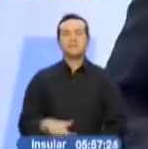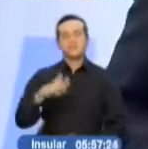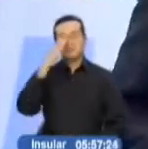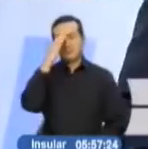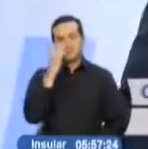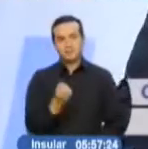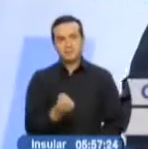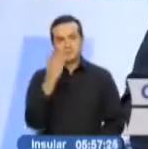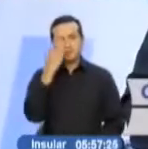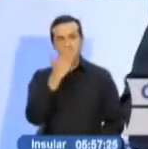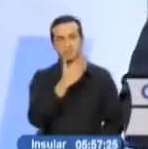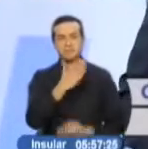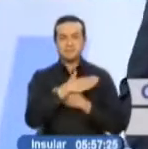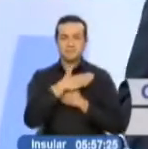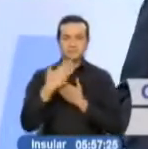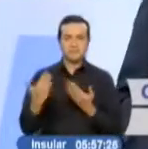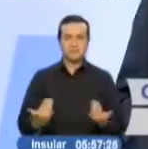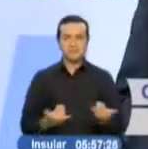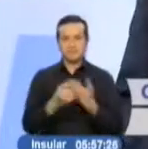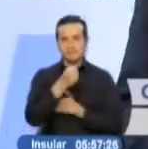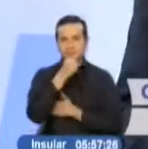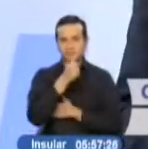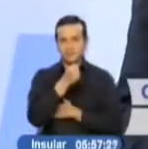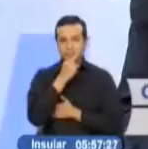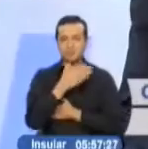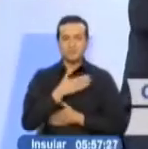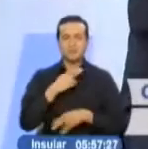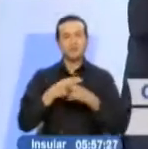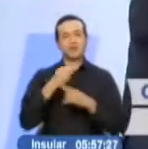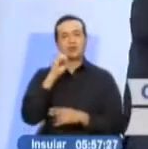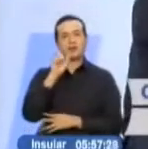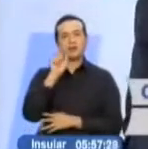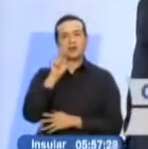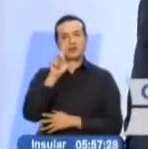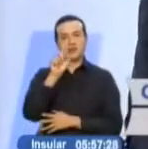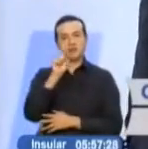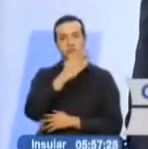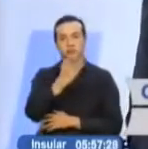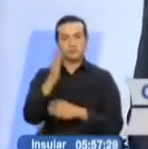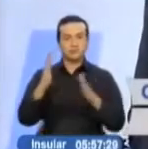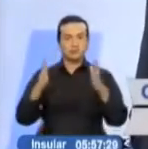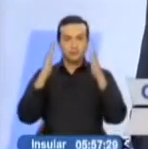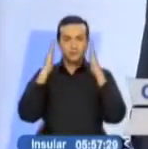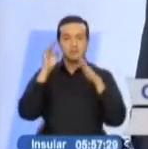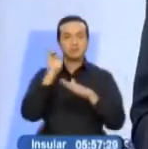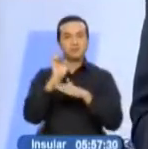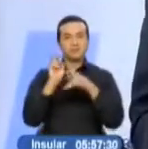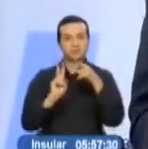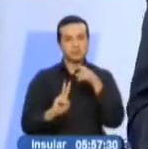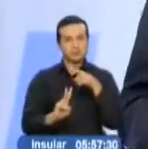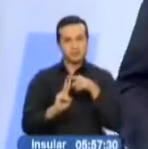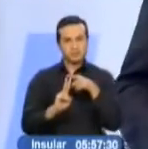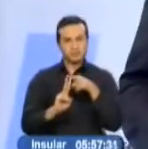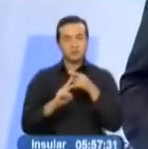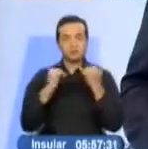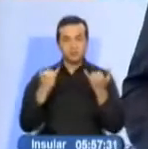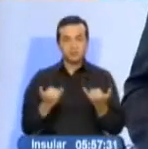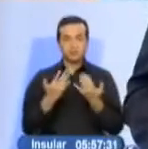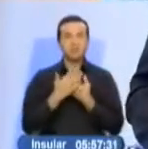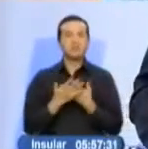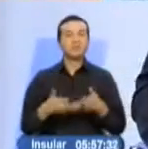Muy buenos días, amigos televidentes. Bienvenido. Esto es Pensamiento Crítico. Soy Carlos Rabascal y usted está sintonizando Ecuador TV. El día